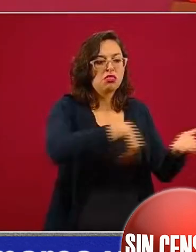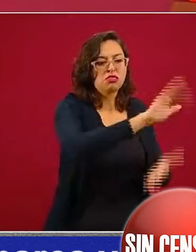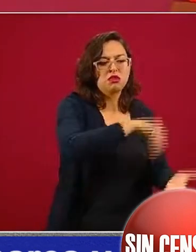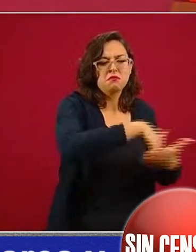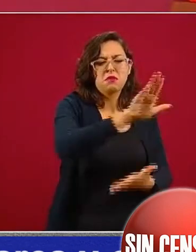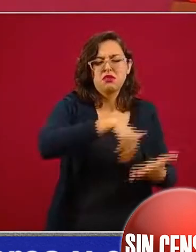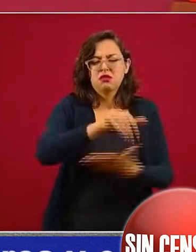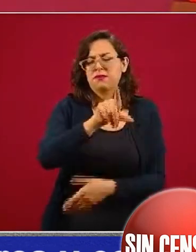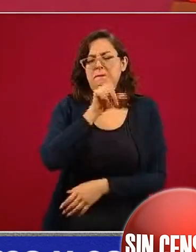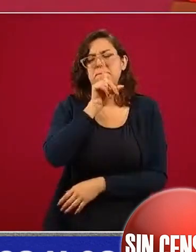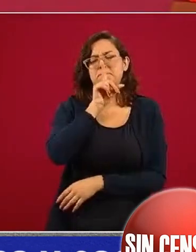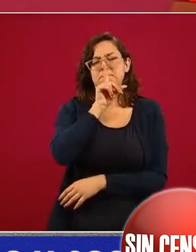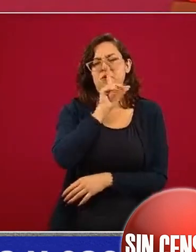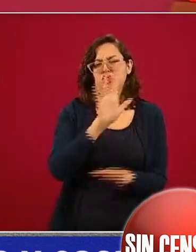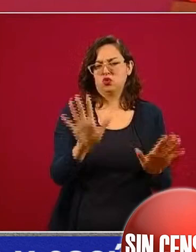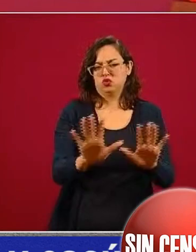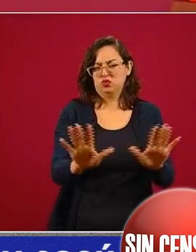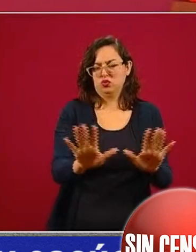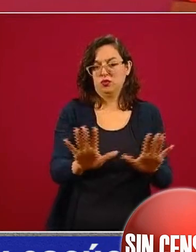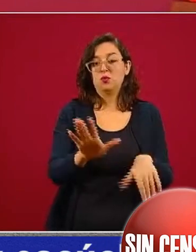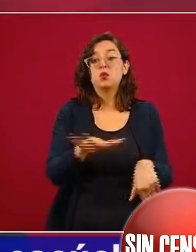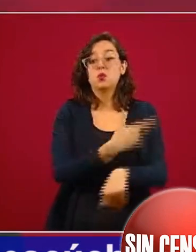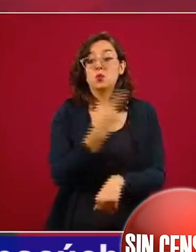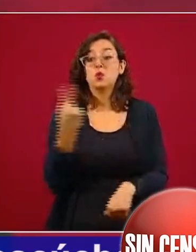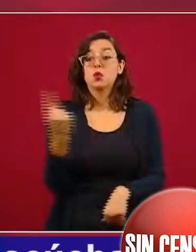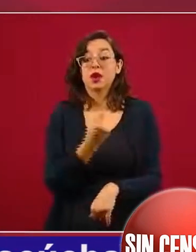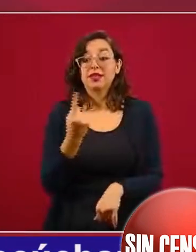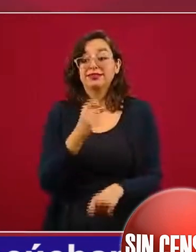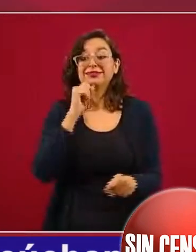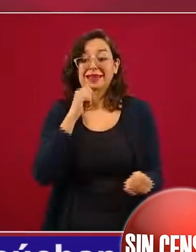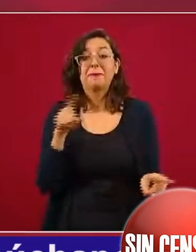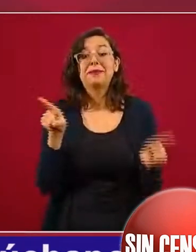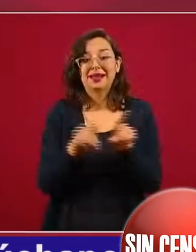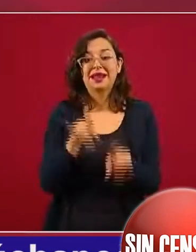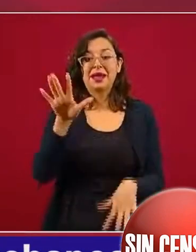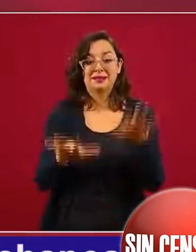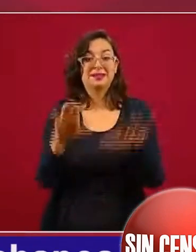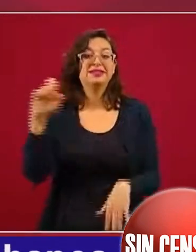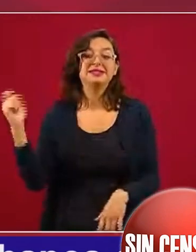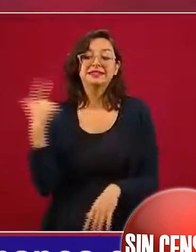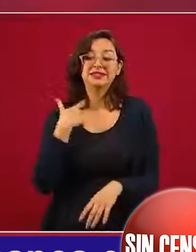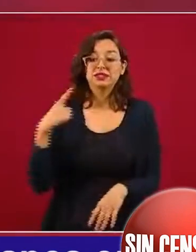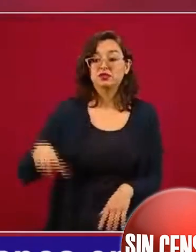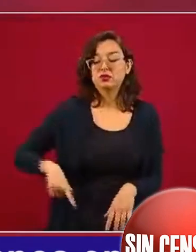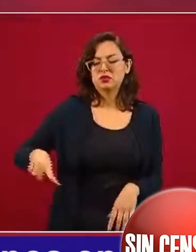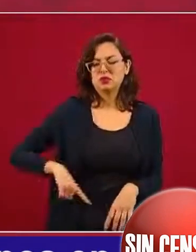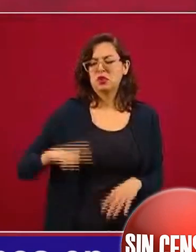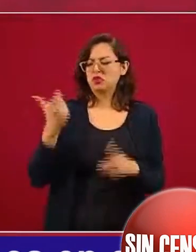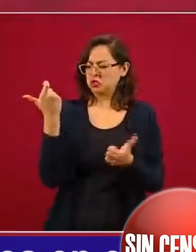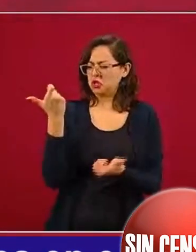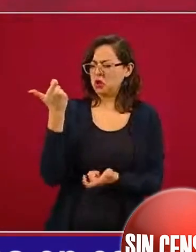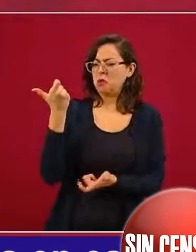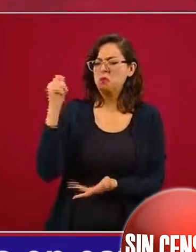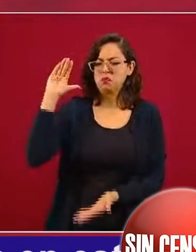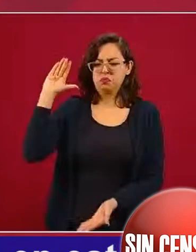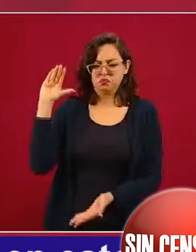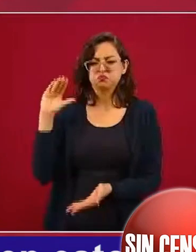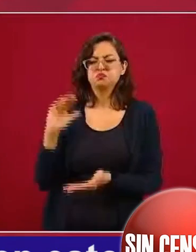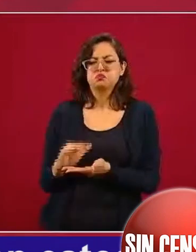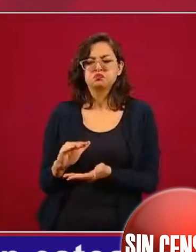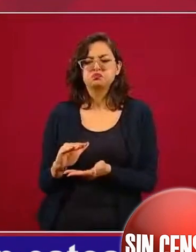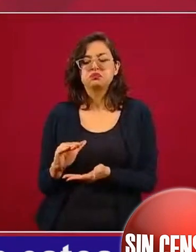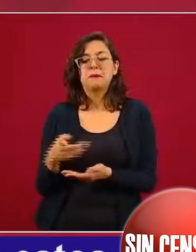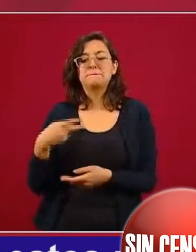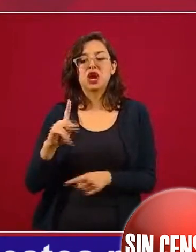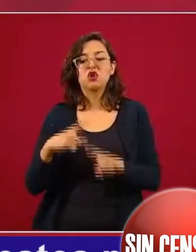porque lo otro que hacían era que hablaban de ajustes y siempre le